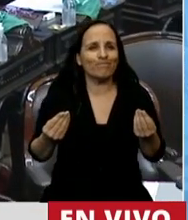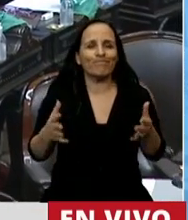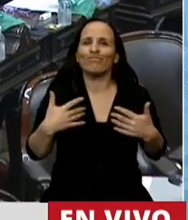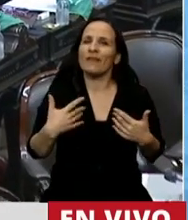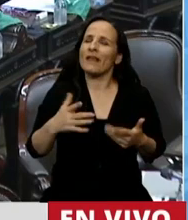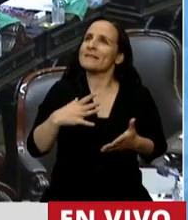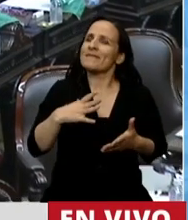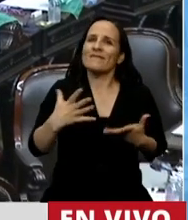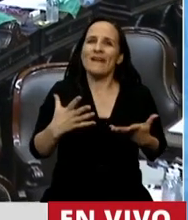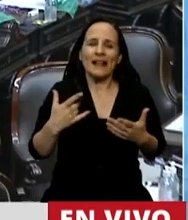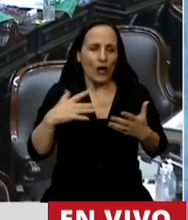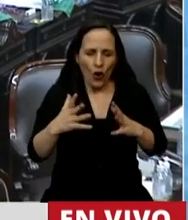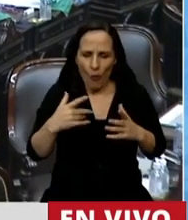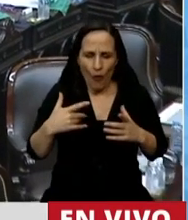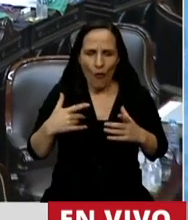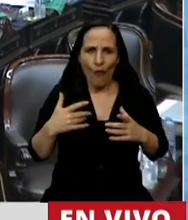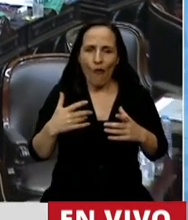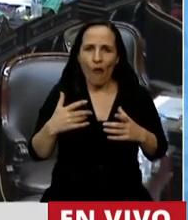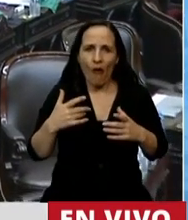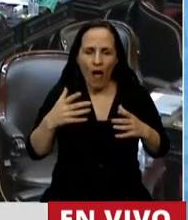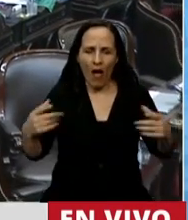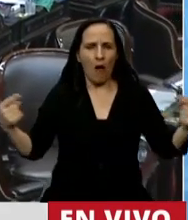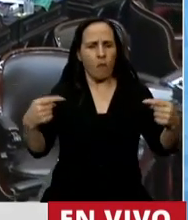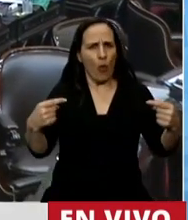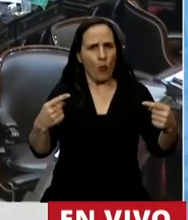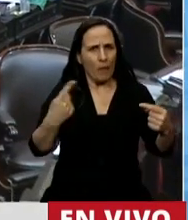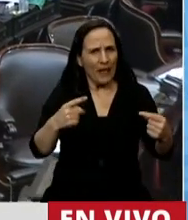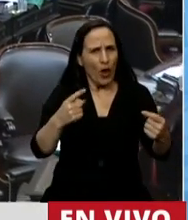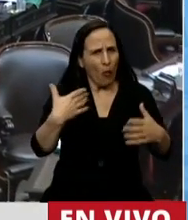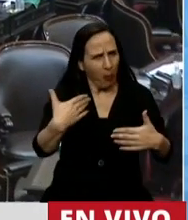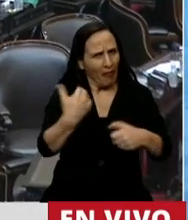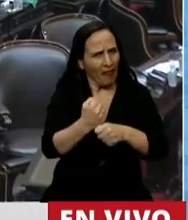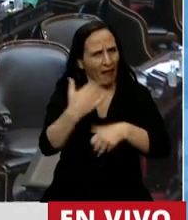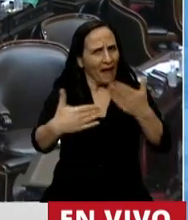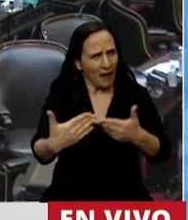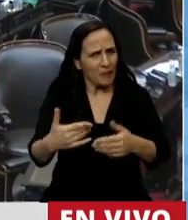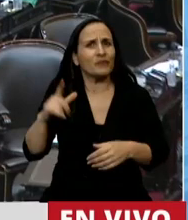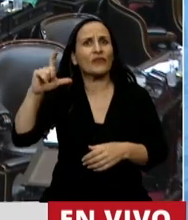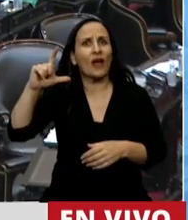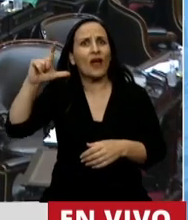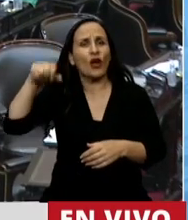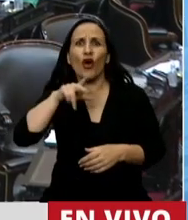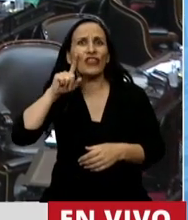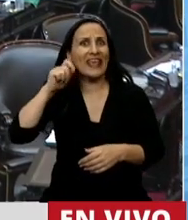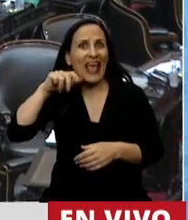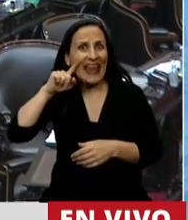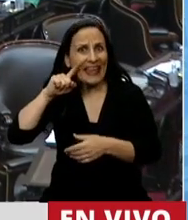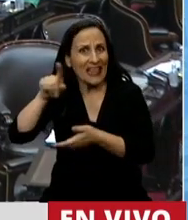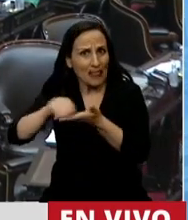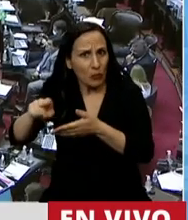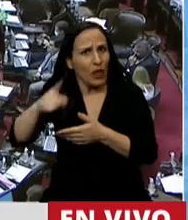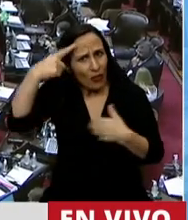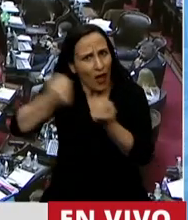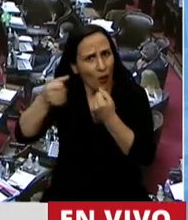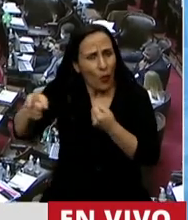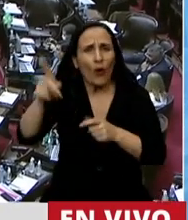antagónicos de manera complementaria. Comparto con el diputado Contingiani la necesidad de buscar un acuerdo,